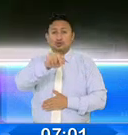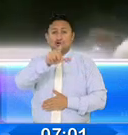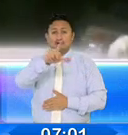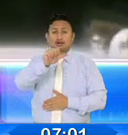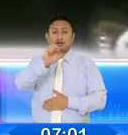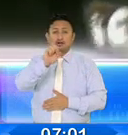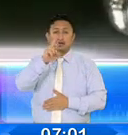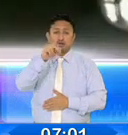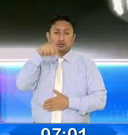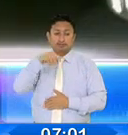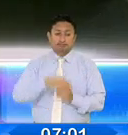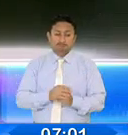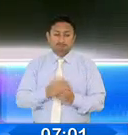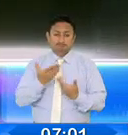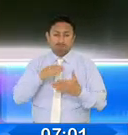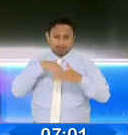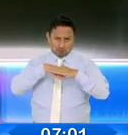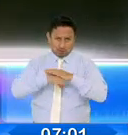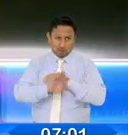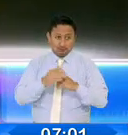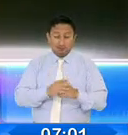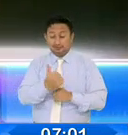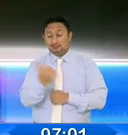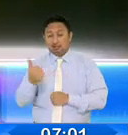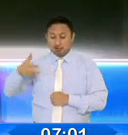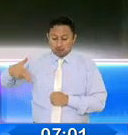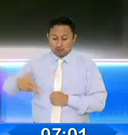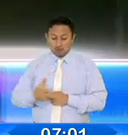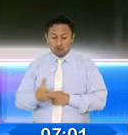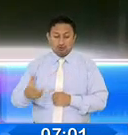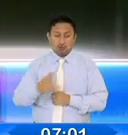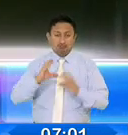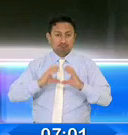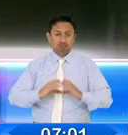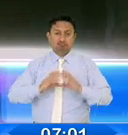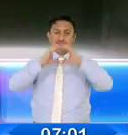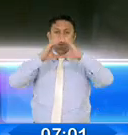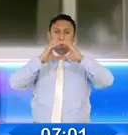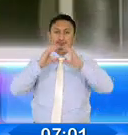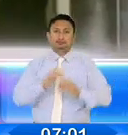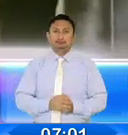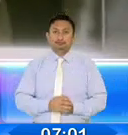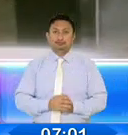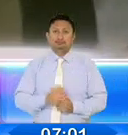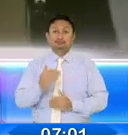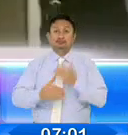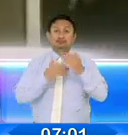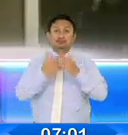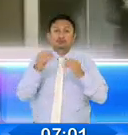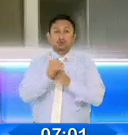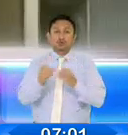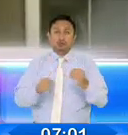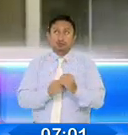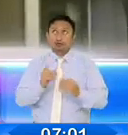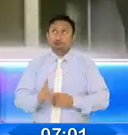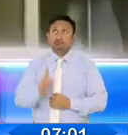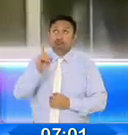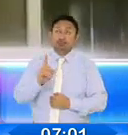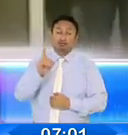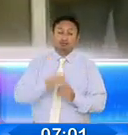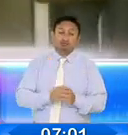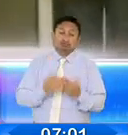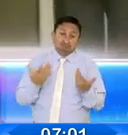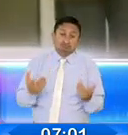al interior de la institución fue por el parqueadero, subiendo directamente a la recepción y posteriormente a alguno de los pisos donde se entiende lo esperaba su